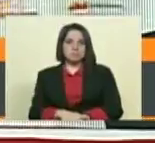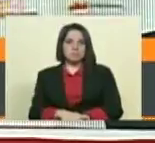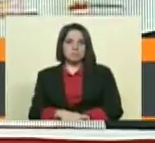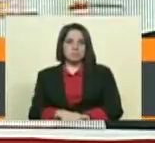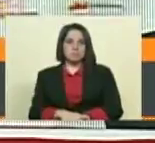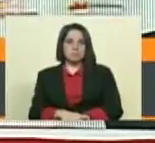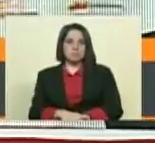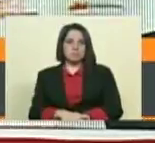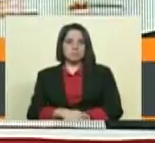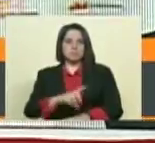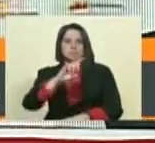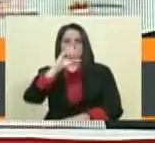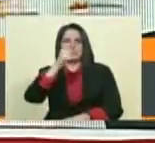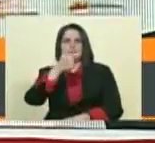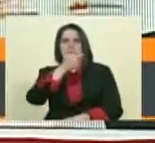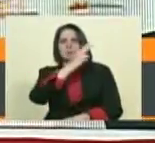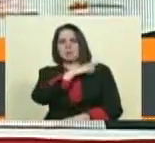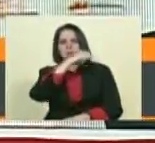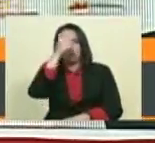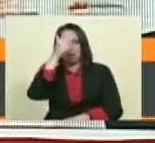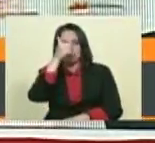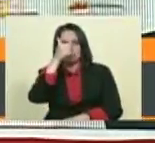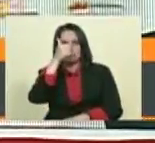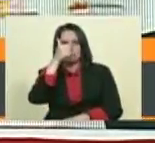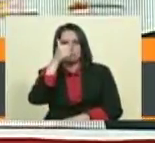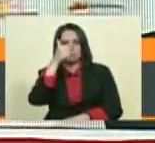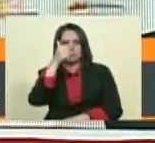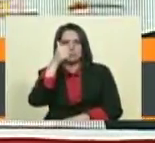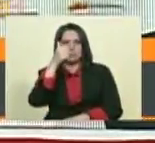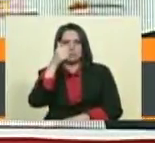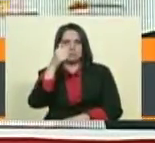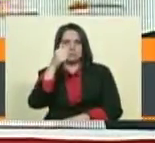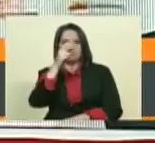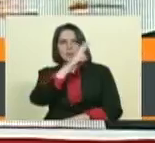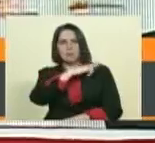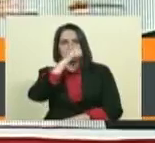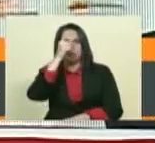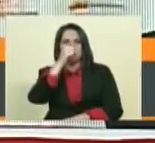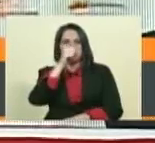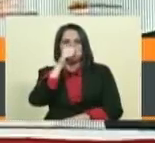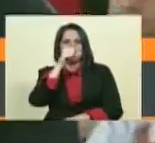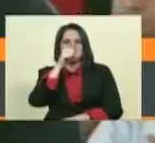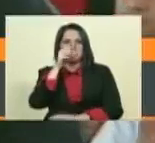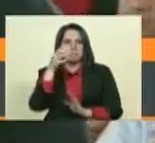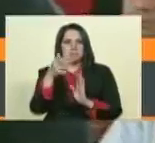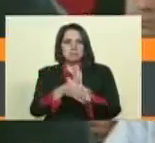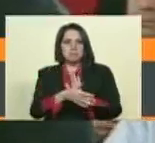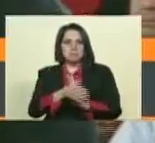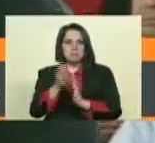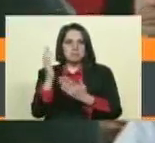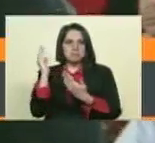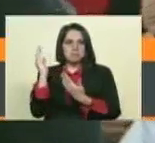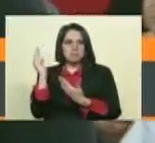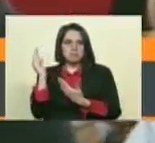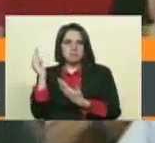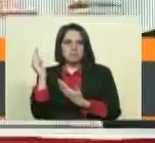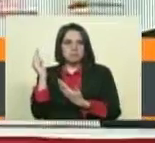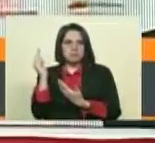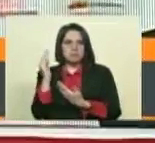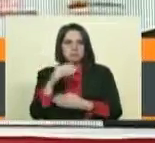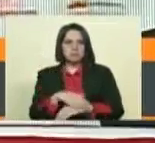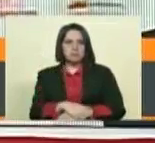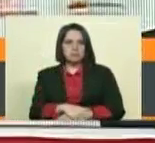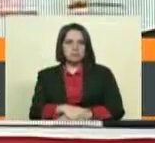Al general Gustavo Enrique González López, director del SEBIN. Saludos solidarios y